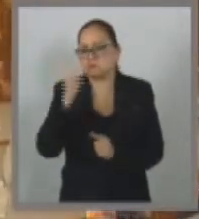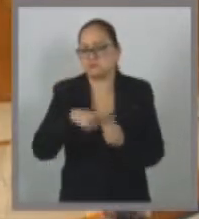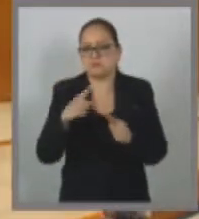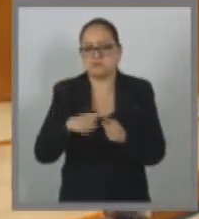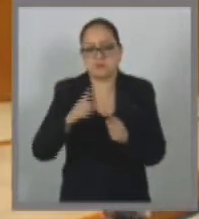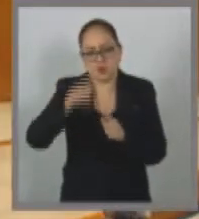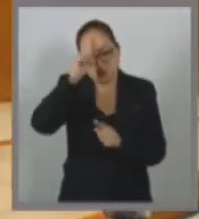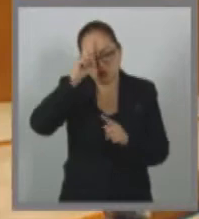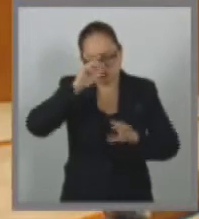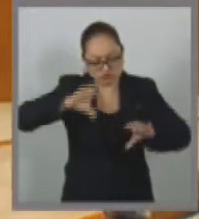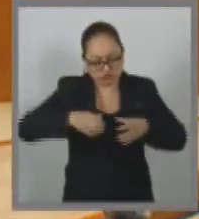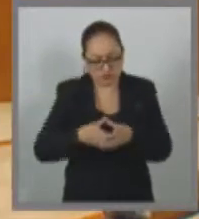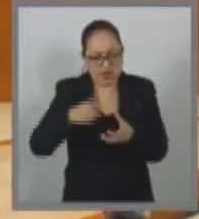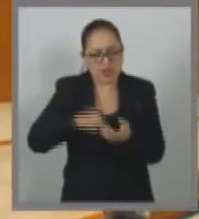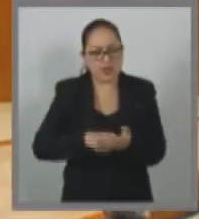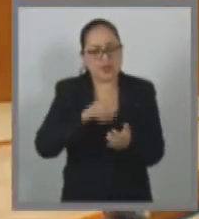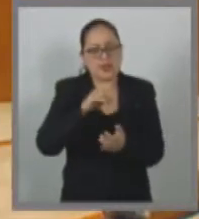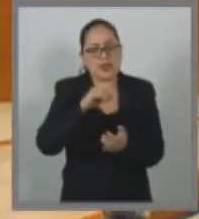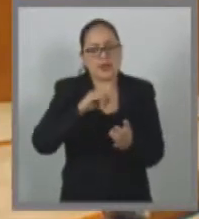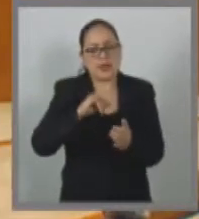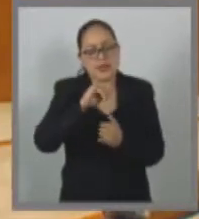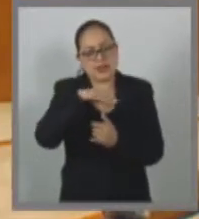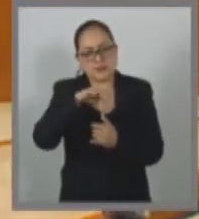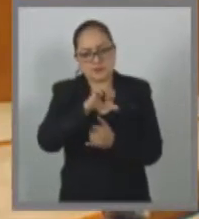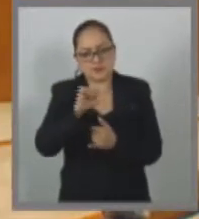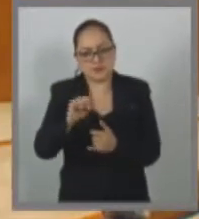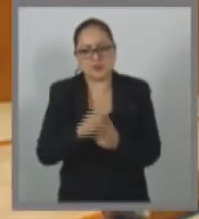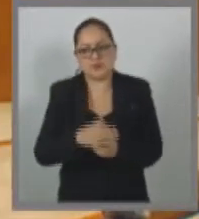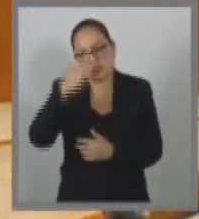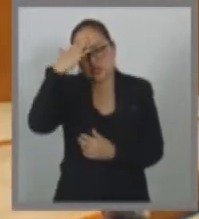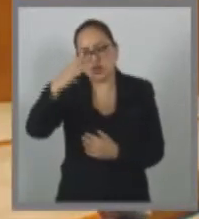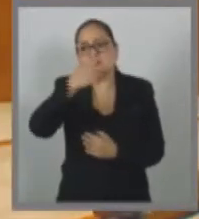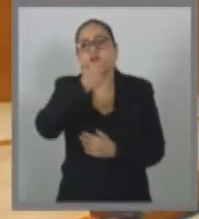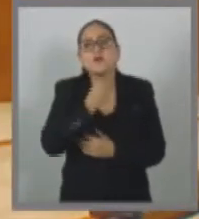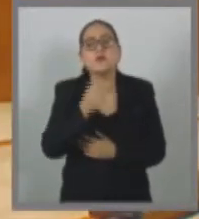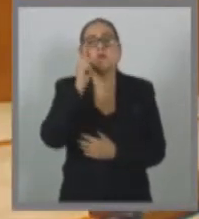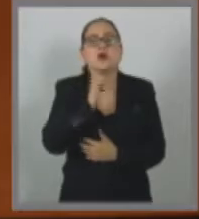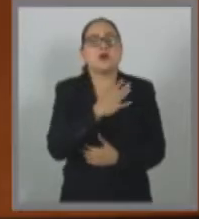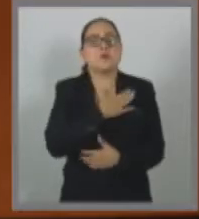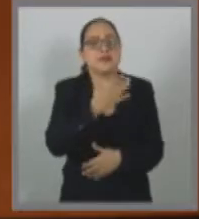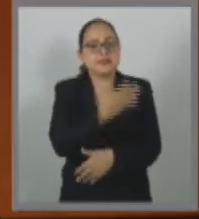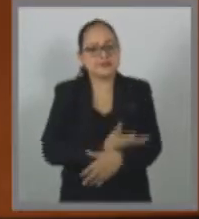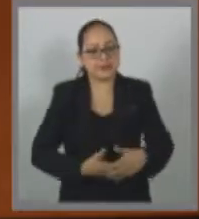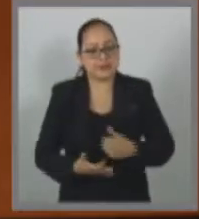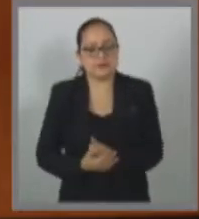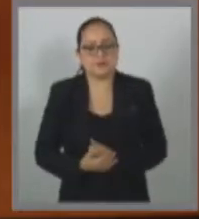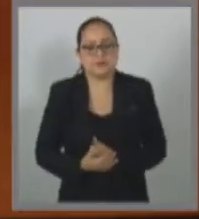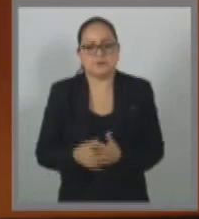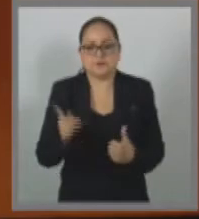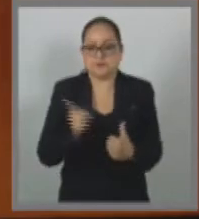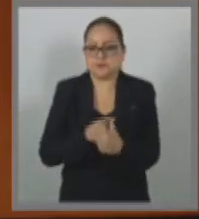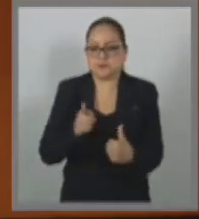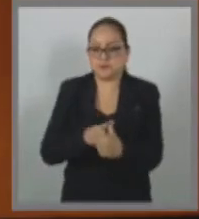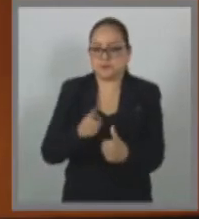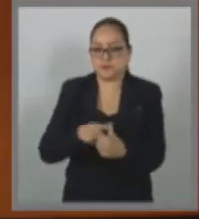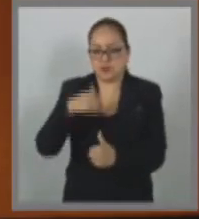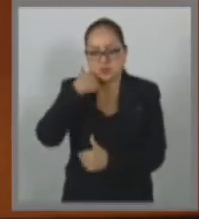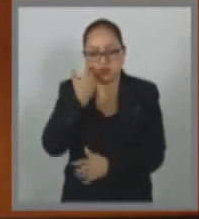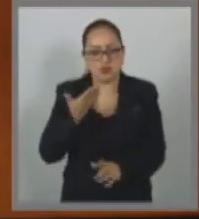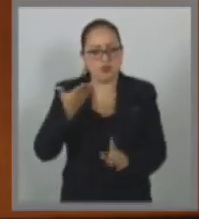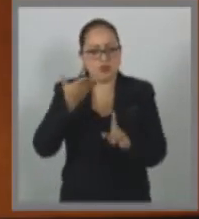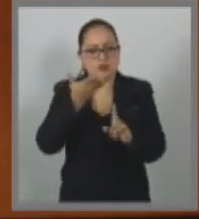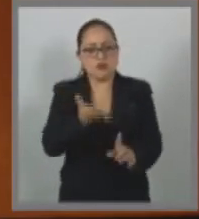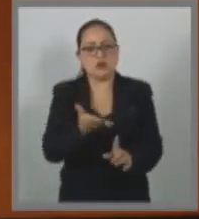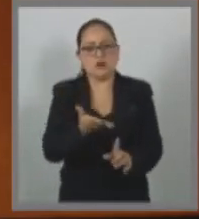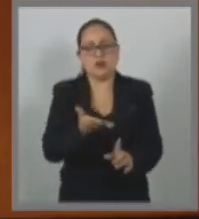Consejo Técnico del Instituto. Señoras y señores, muy buenas tardes. En primer lugar, quiero agradecer